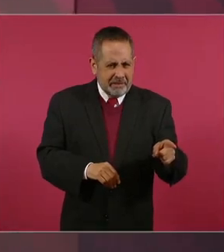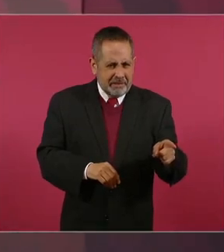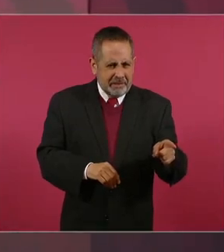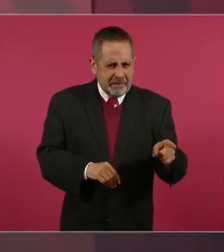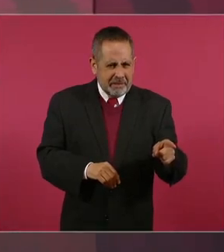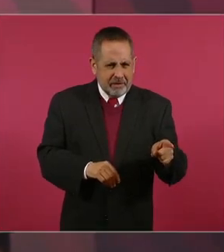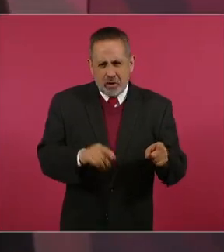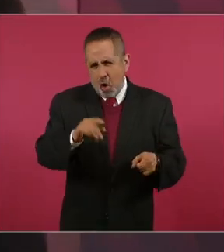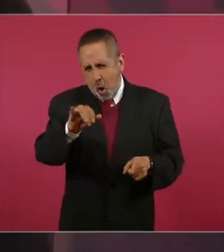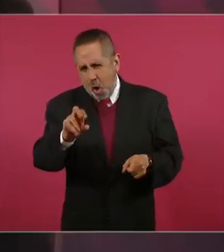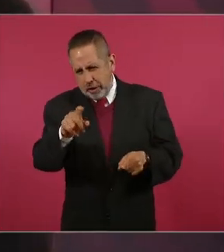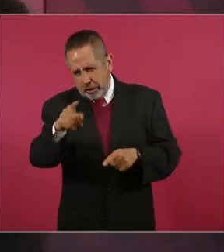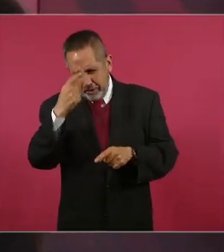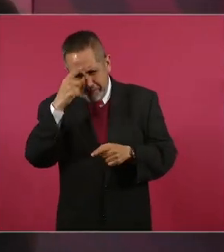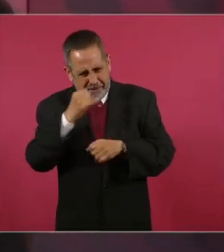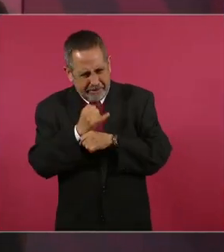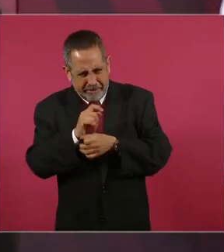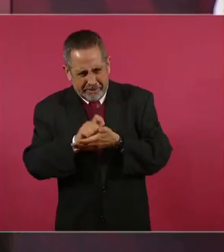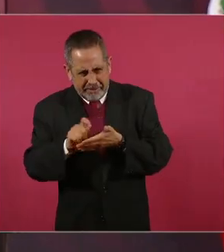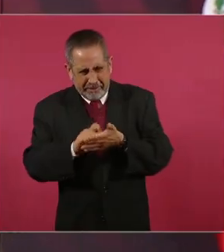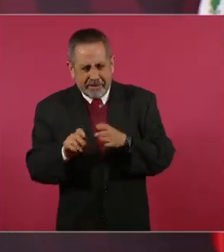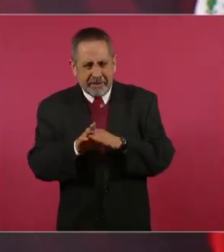un ensayo